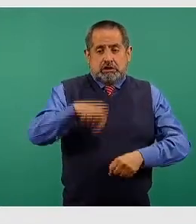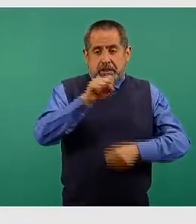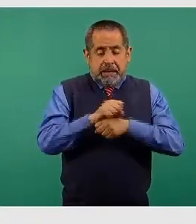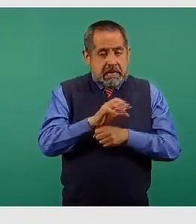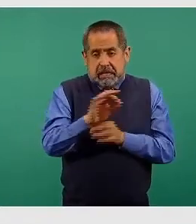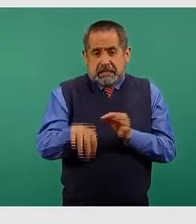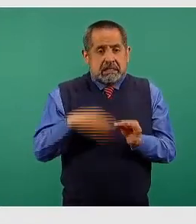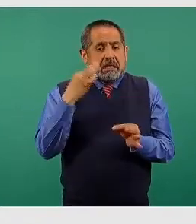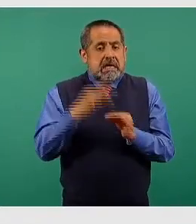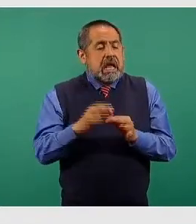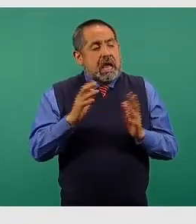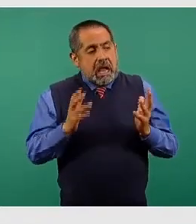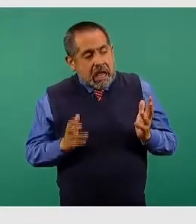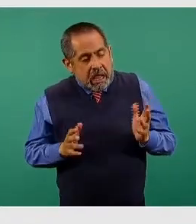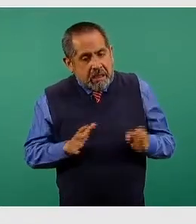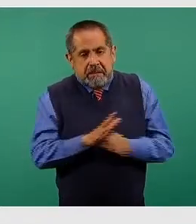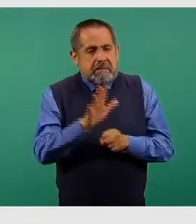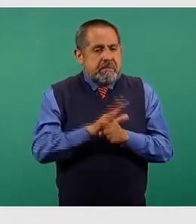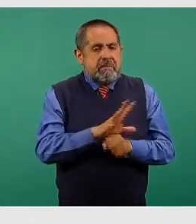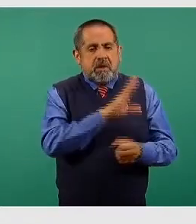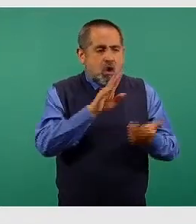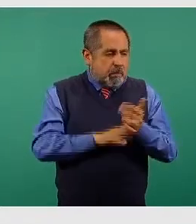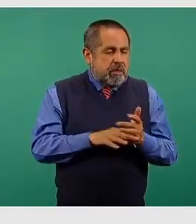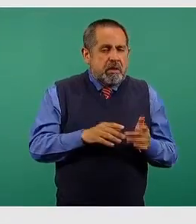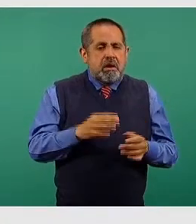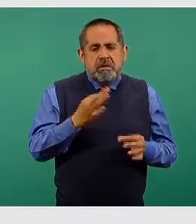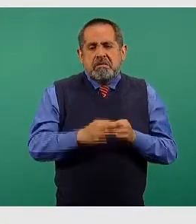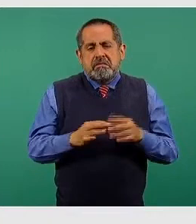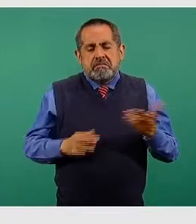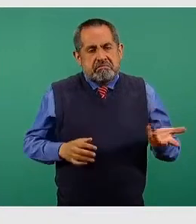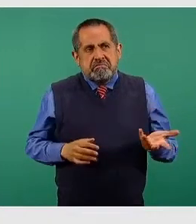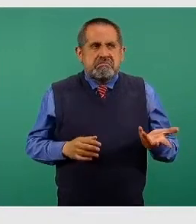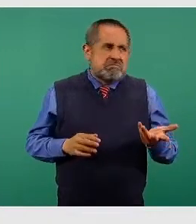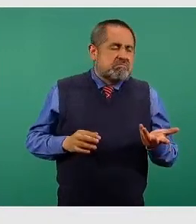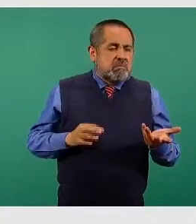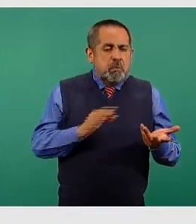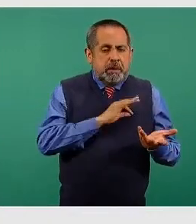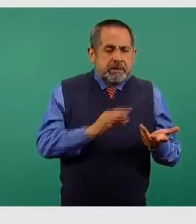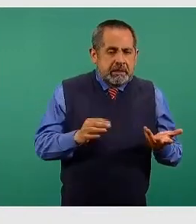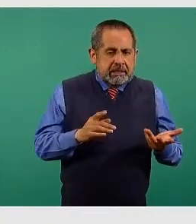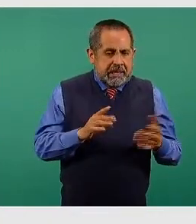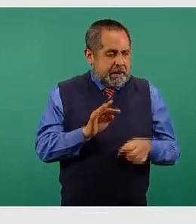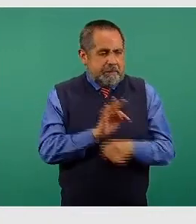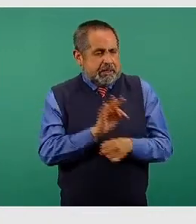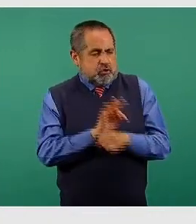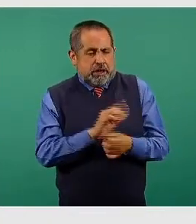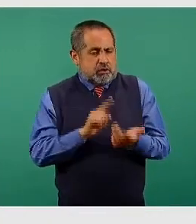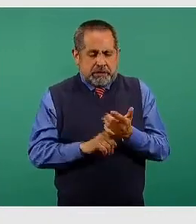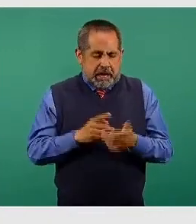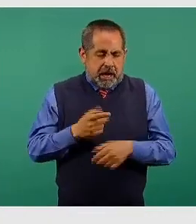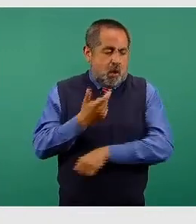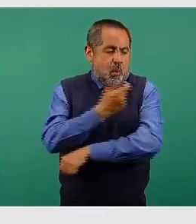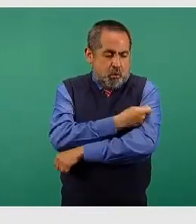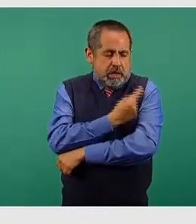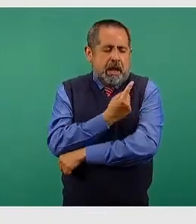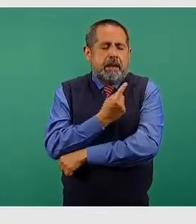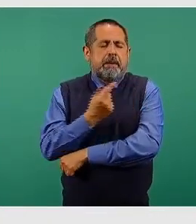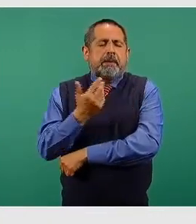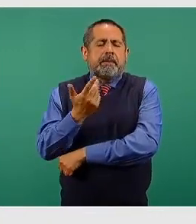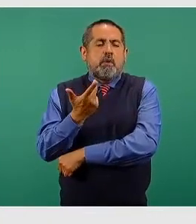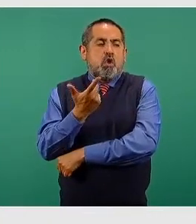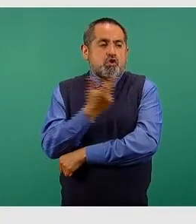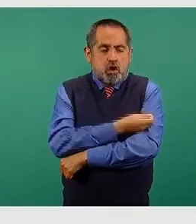dosis completas, estarían alcanzando obviamente la protección que la vacuna